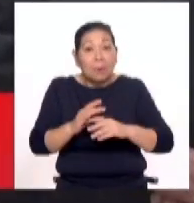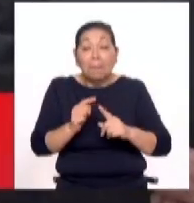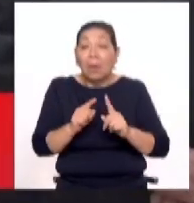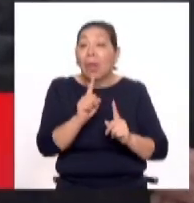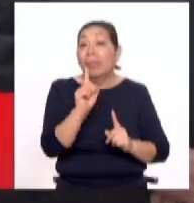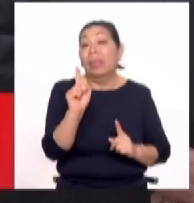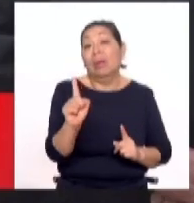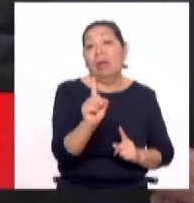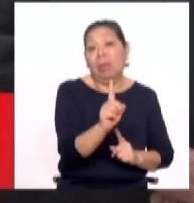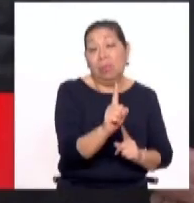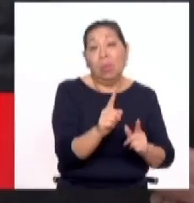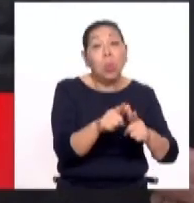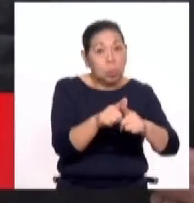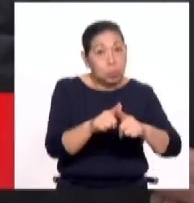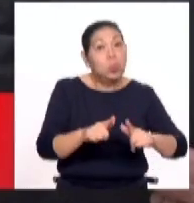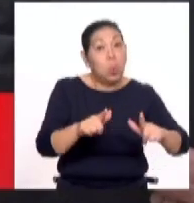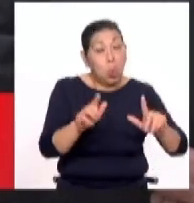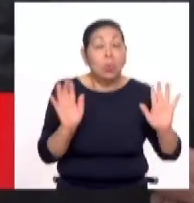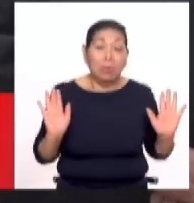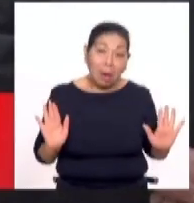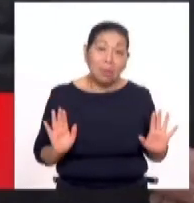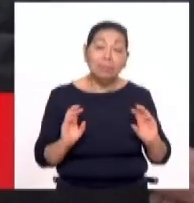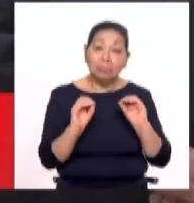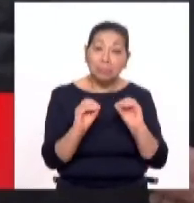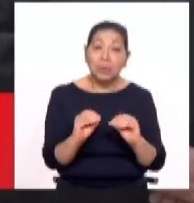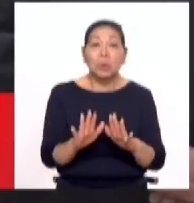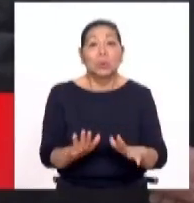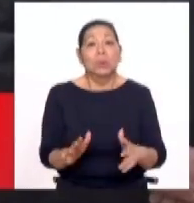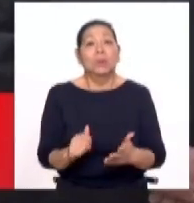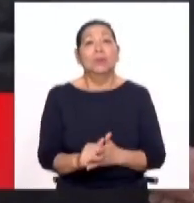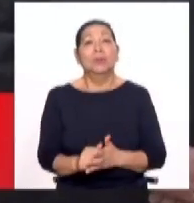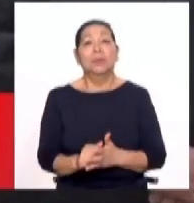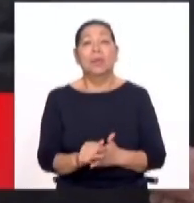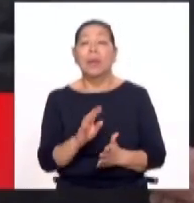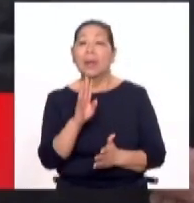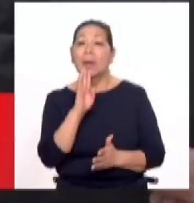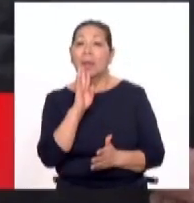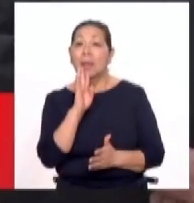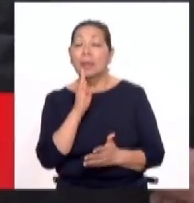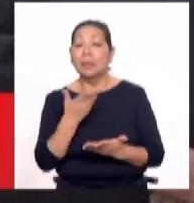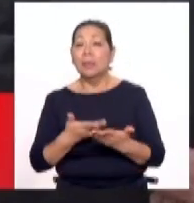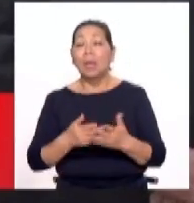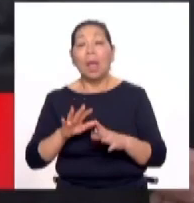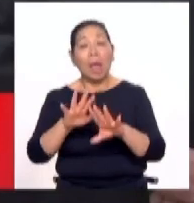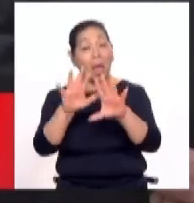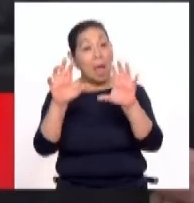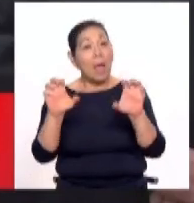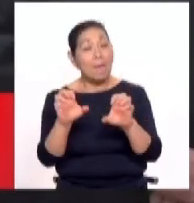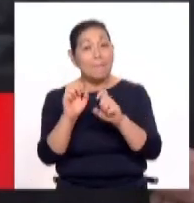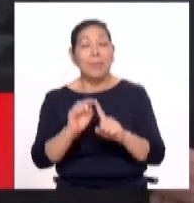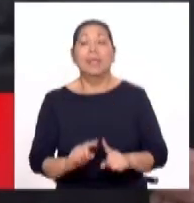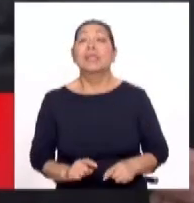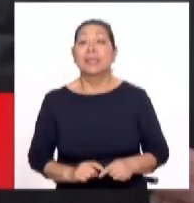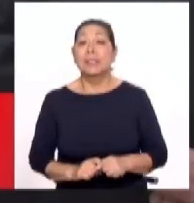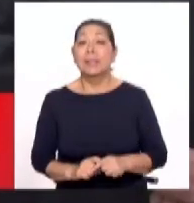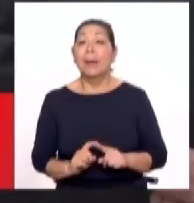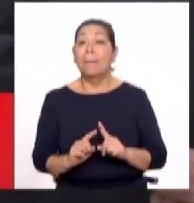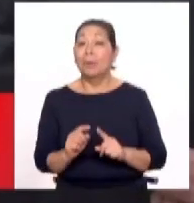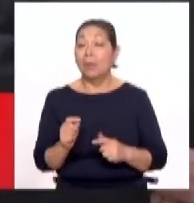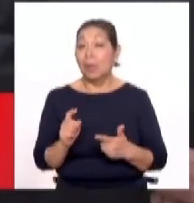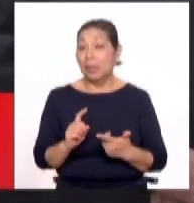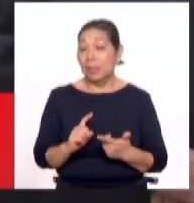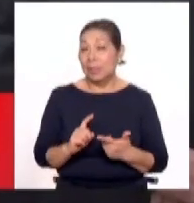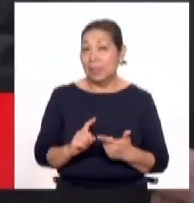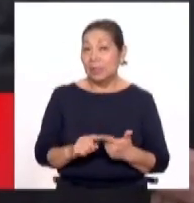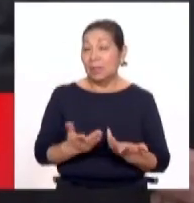de cada lugar y en función de eso se ha dado la zona, la declaratoria de los estados de emergencia. Sin embargo, su segunda